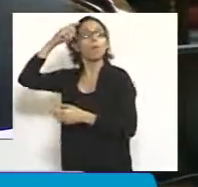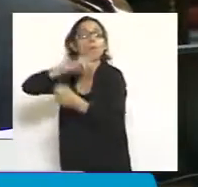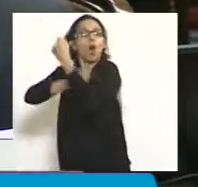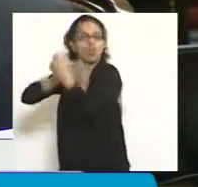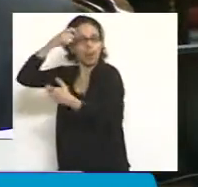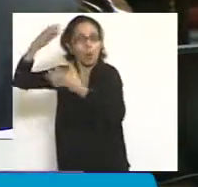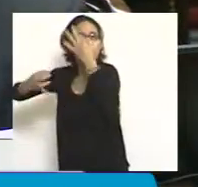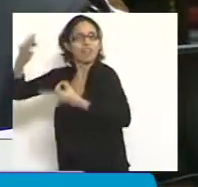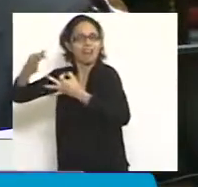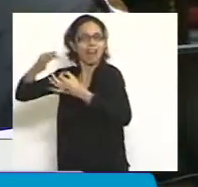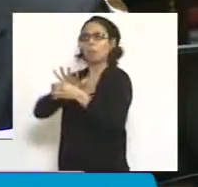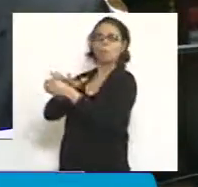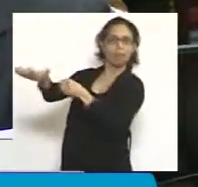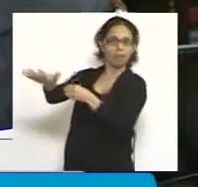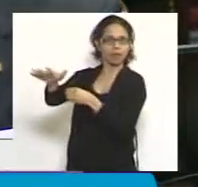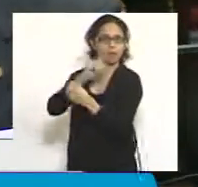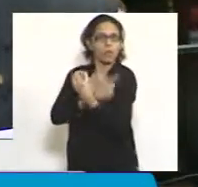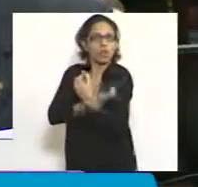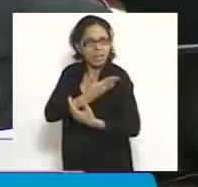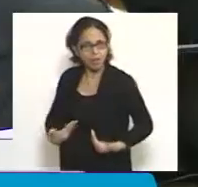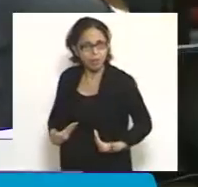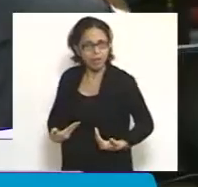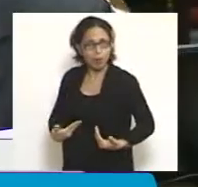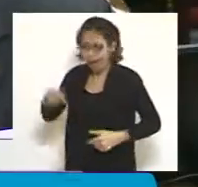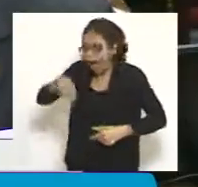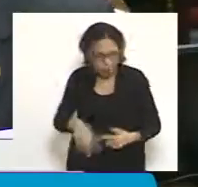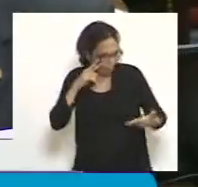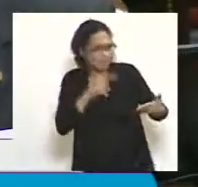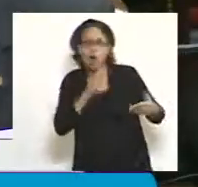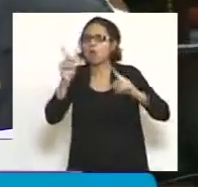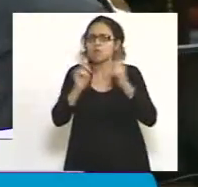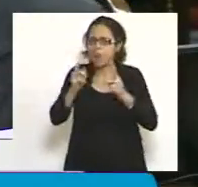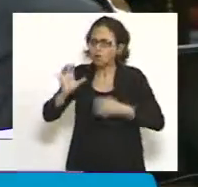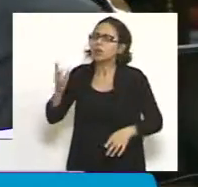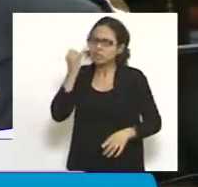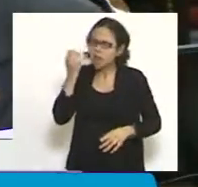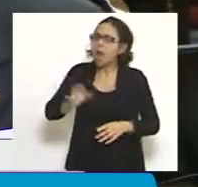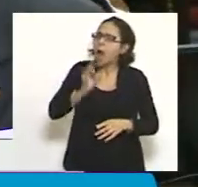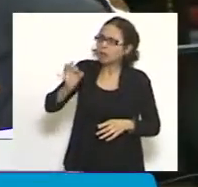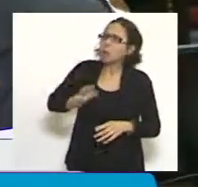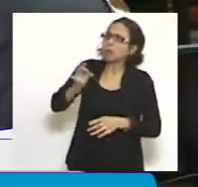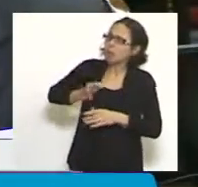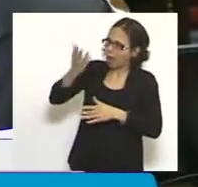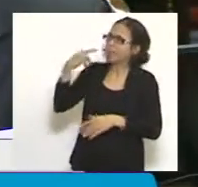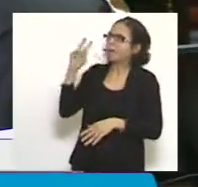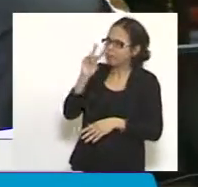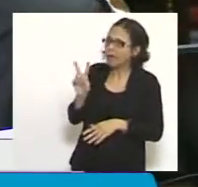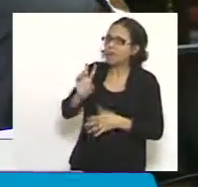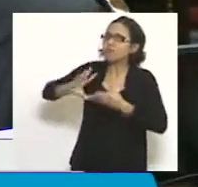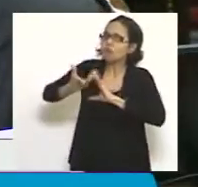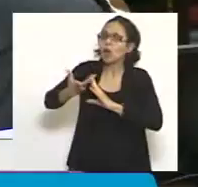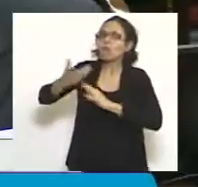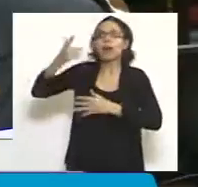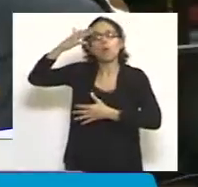desde hace unos días esta parte, lo vemos desde hace unos años esta parte, con la mal llamada ley de la democratización de la